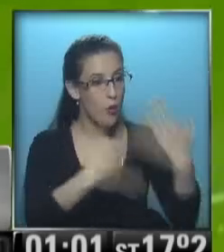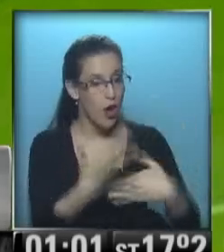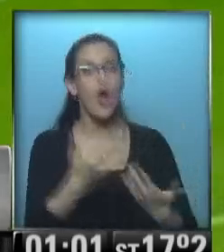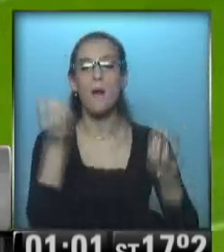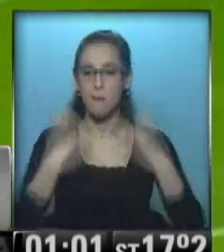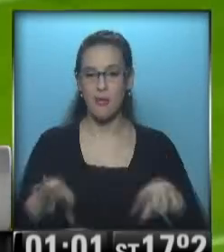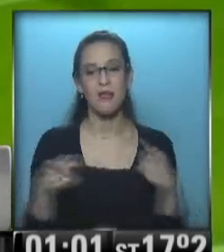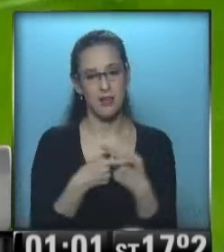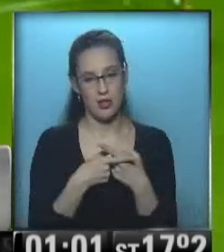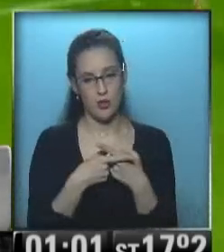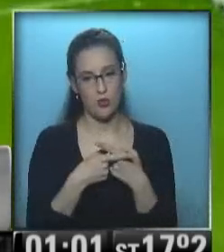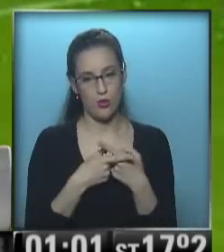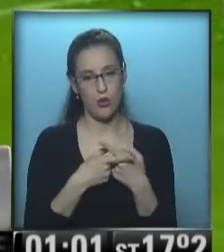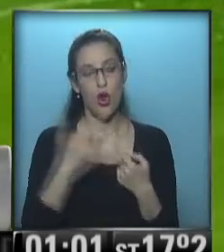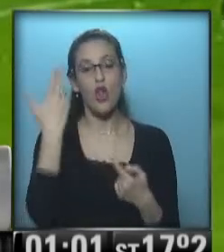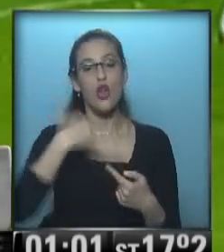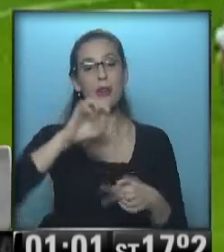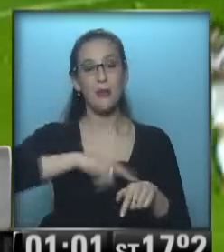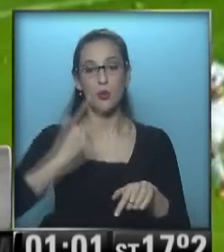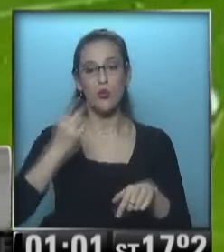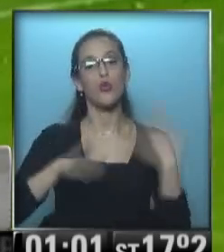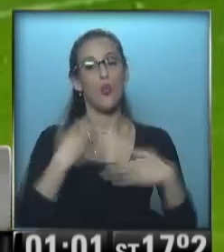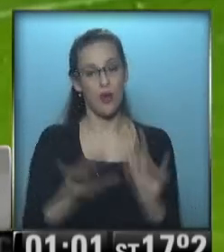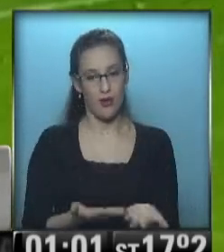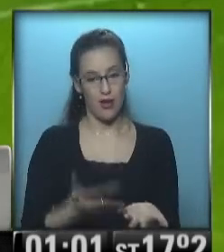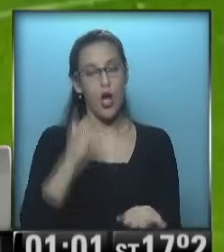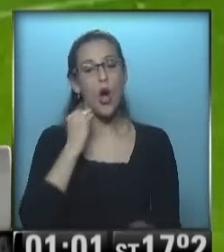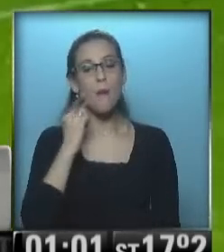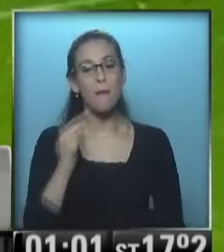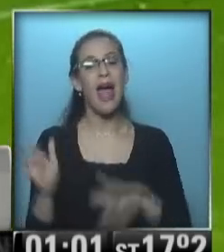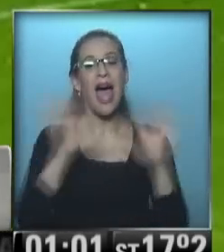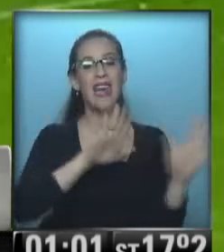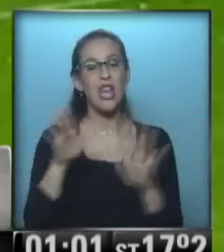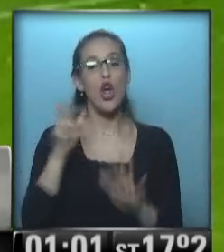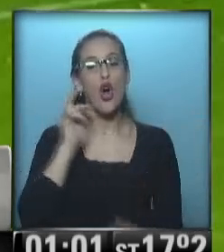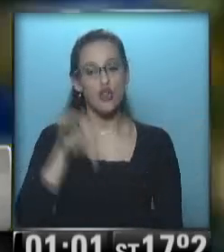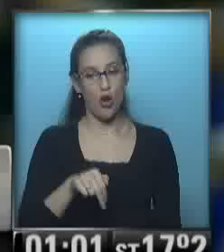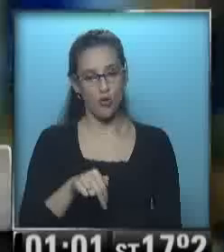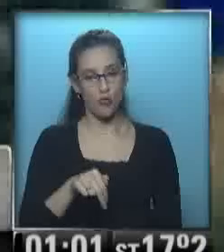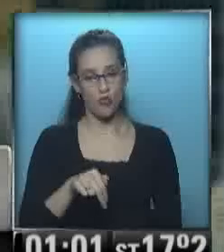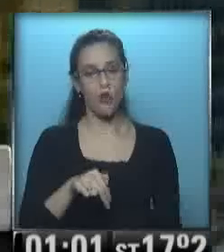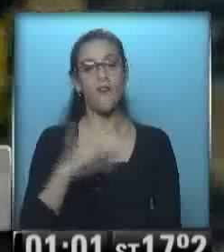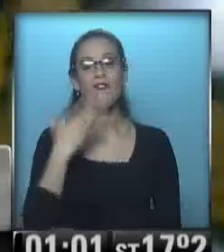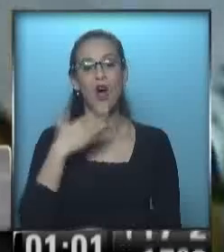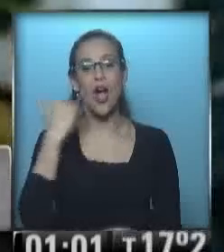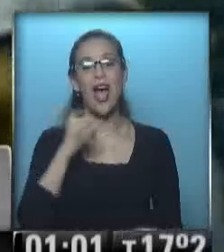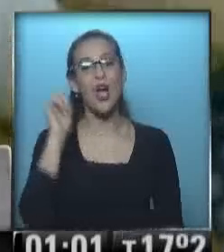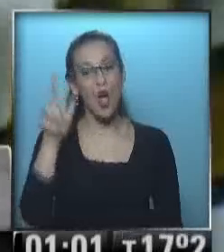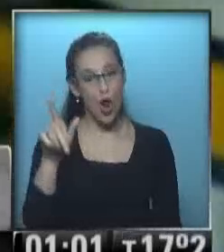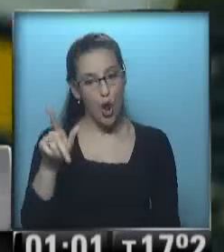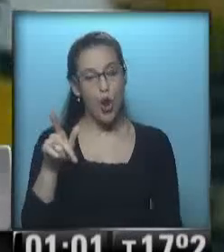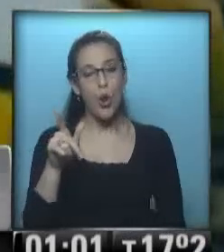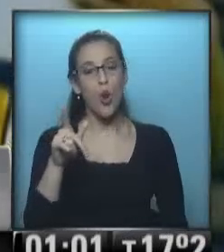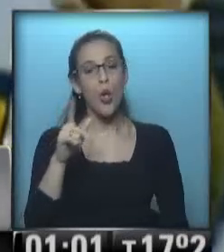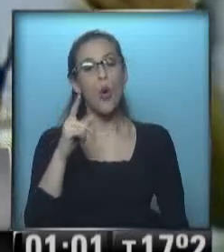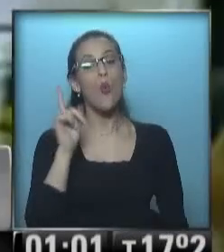partido y jugó los 90 minutos. El arquero Agustín Orión, Boca que se puso en ventaja con el gol de Leandro Marín, 1-0